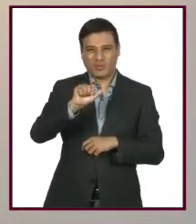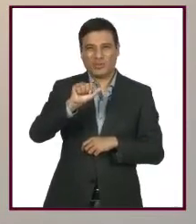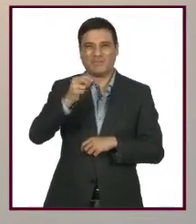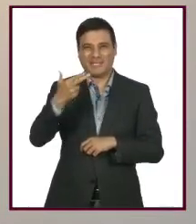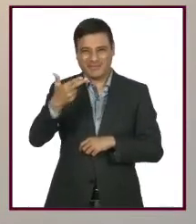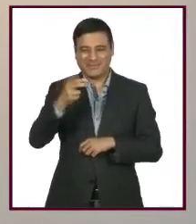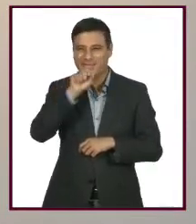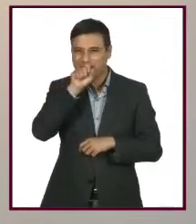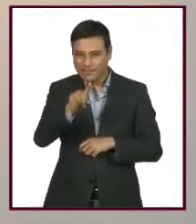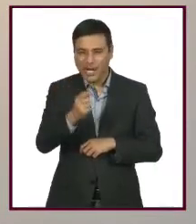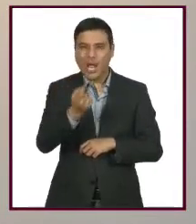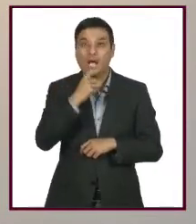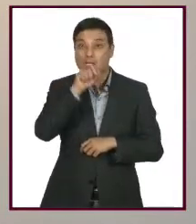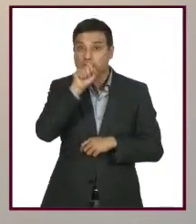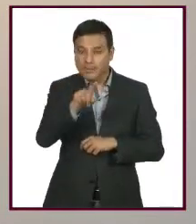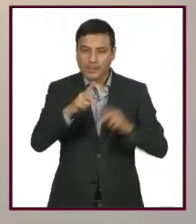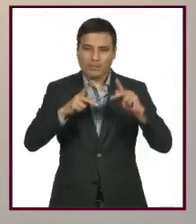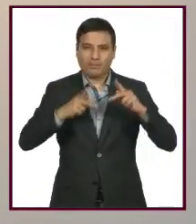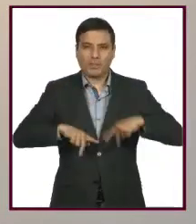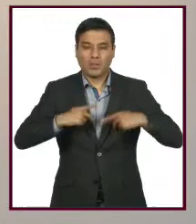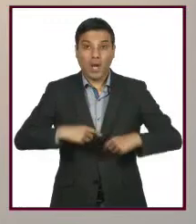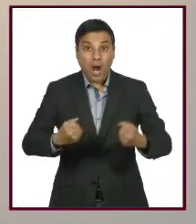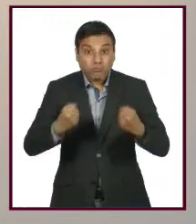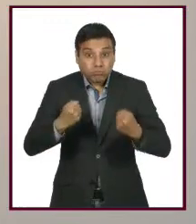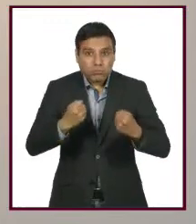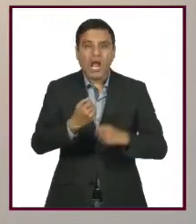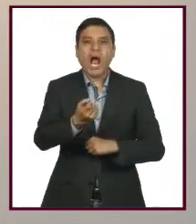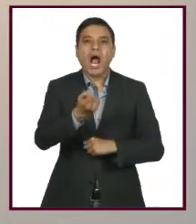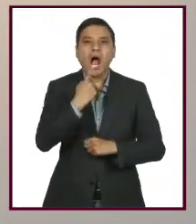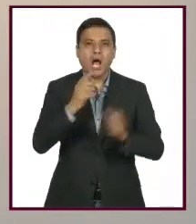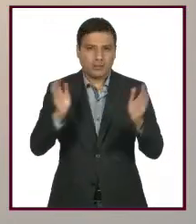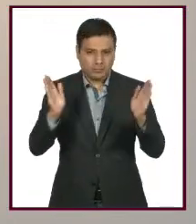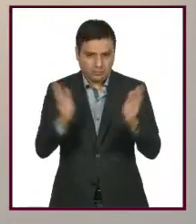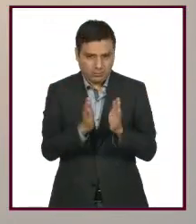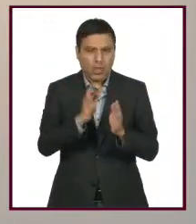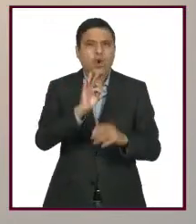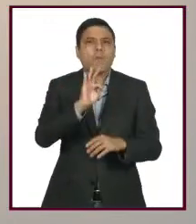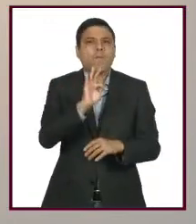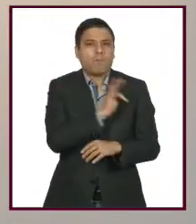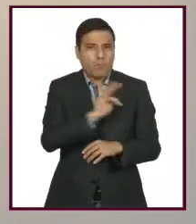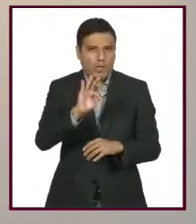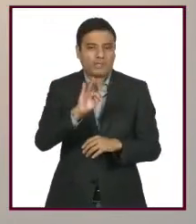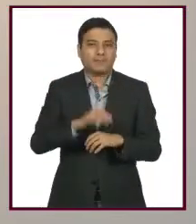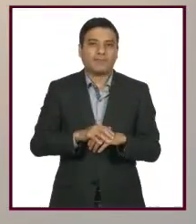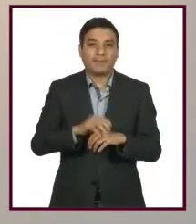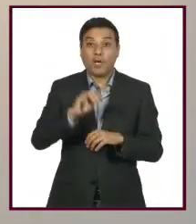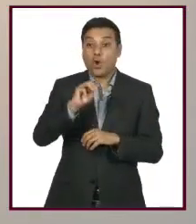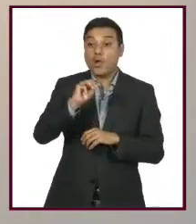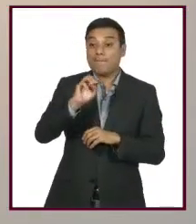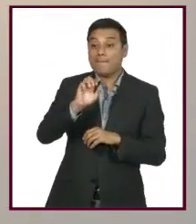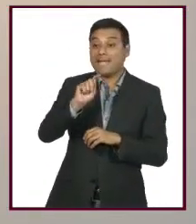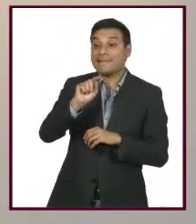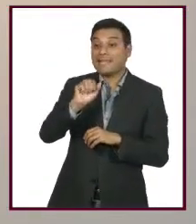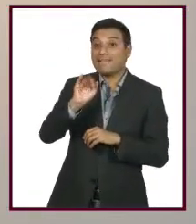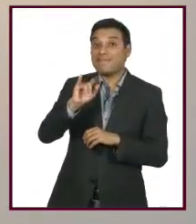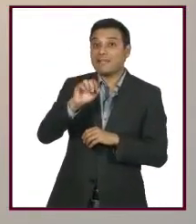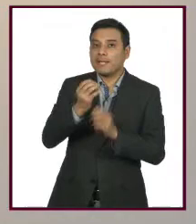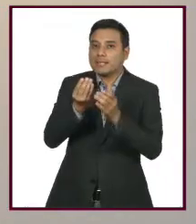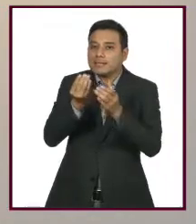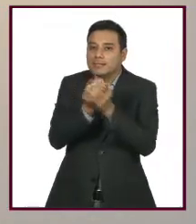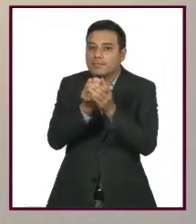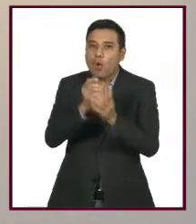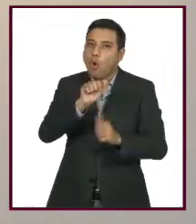de peso. Sin embargo, son solamente en algunos países y son otro tipo de metanfetamina, ¿no? Diferente a la que se